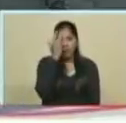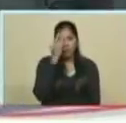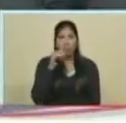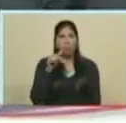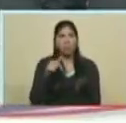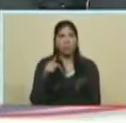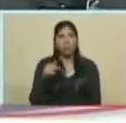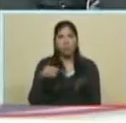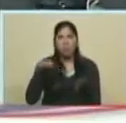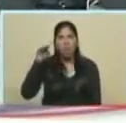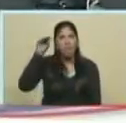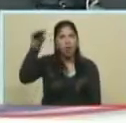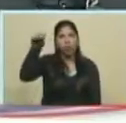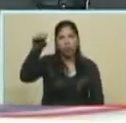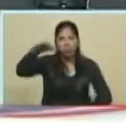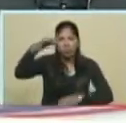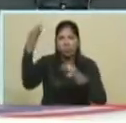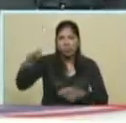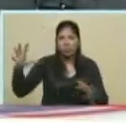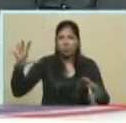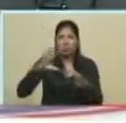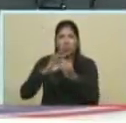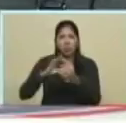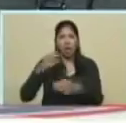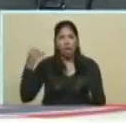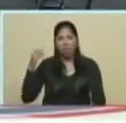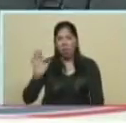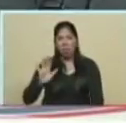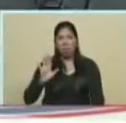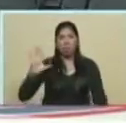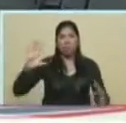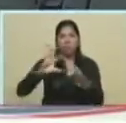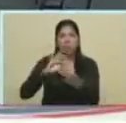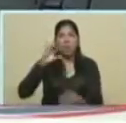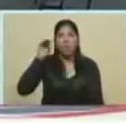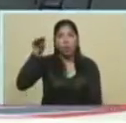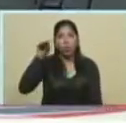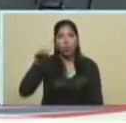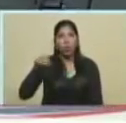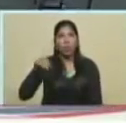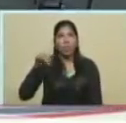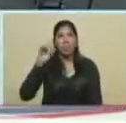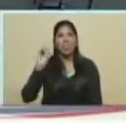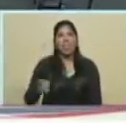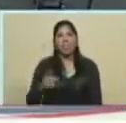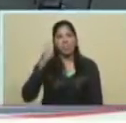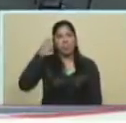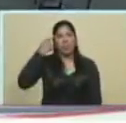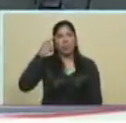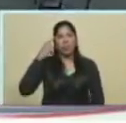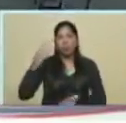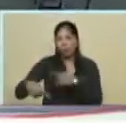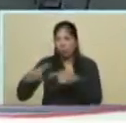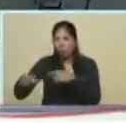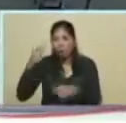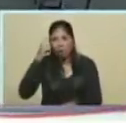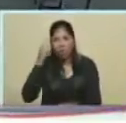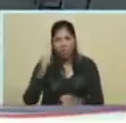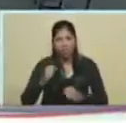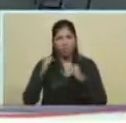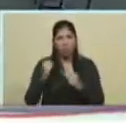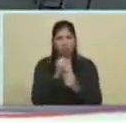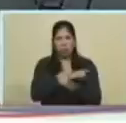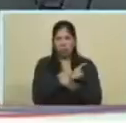es más futuro que pasado. El 4 de febrero debe ser todos los días la rebeldía contra la